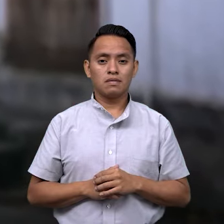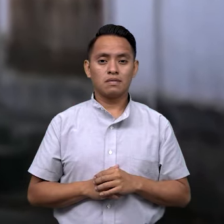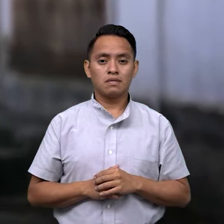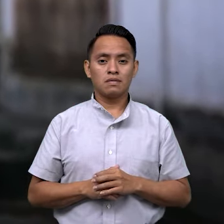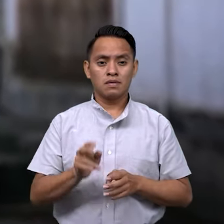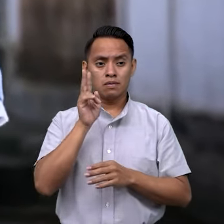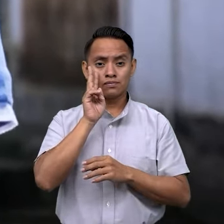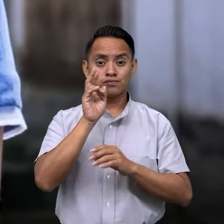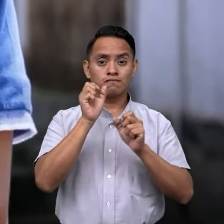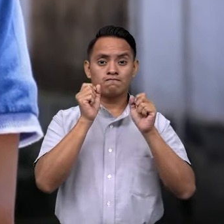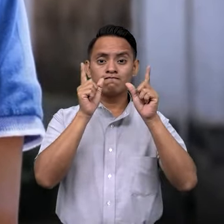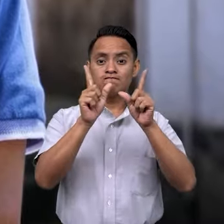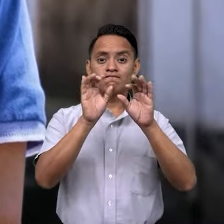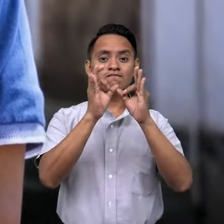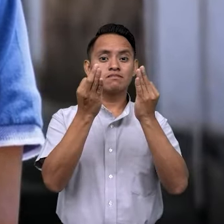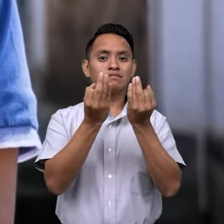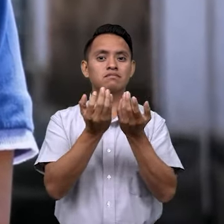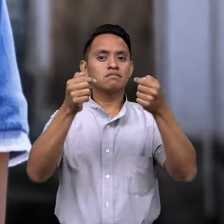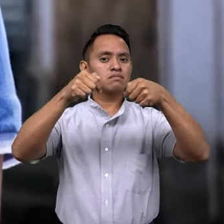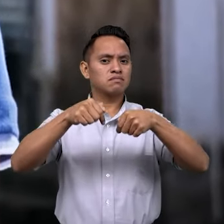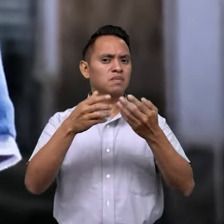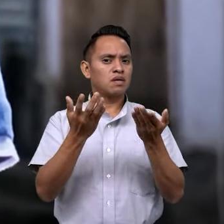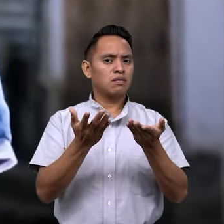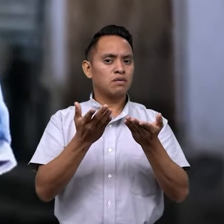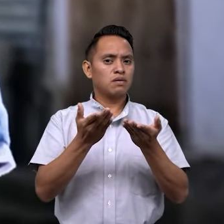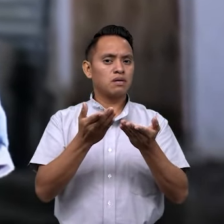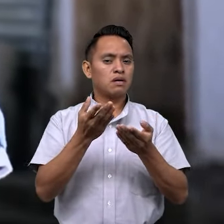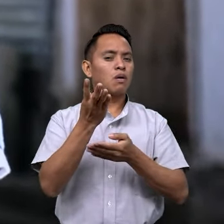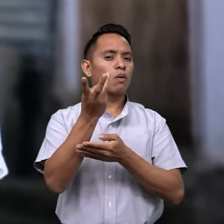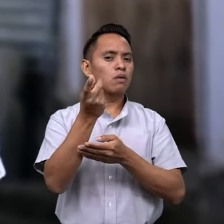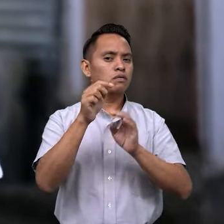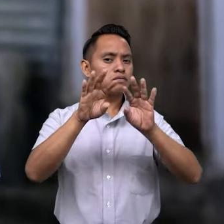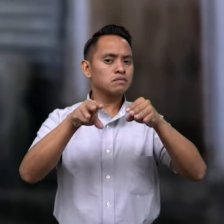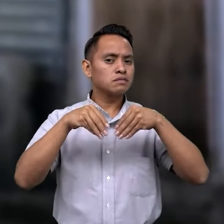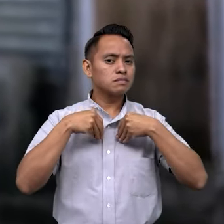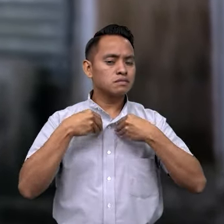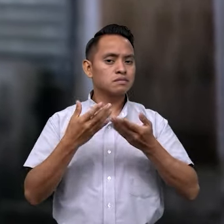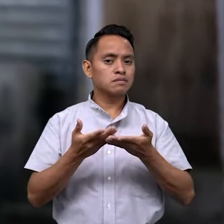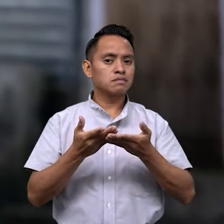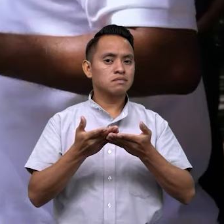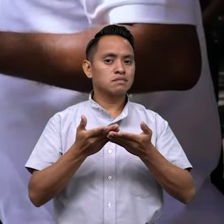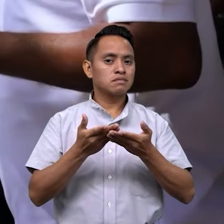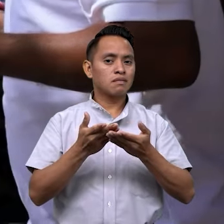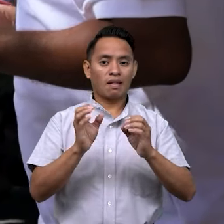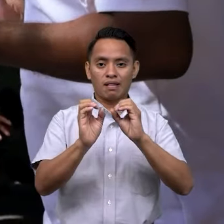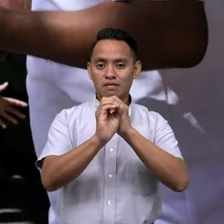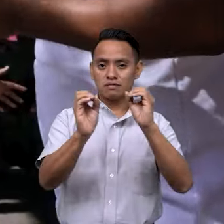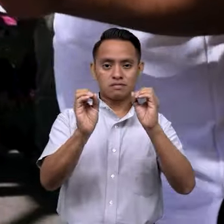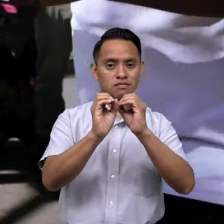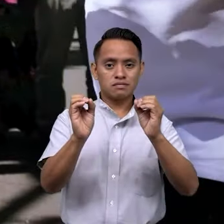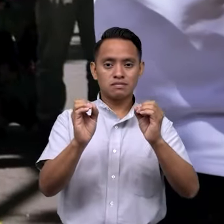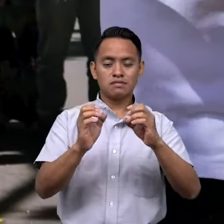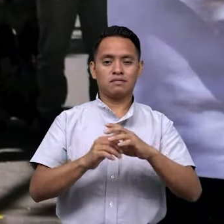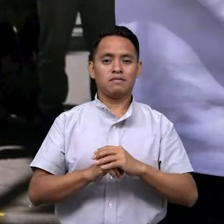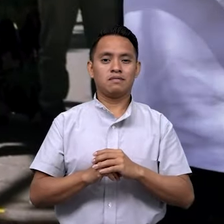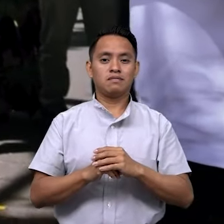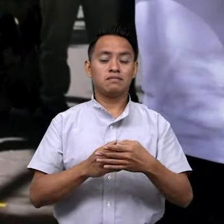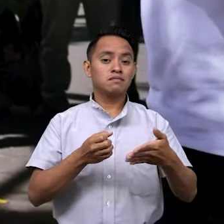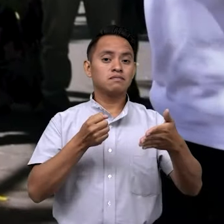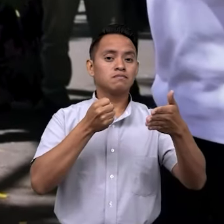Pero ahí está mi familia. ¿Y ahora cuál sería la cifra aceptable? Ninguna. ¡Papá!